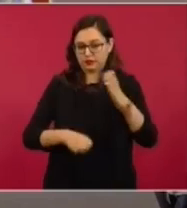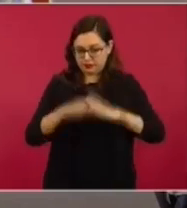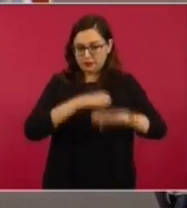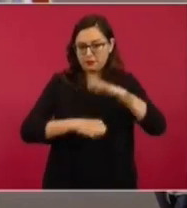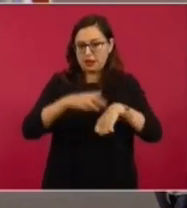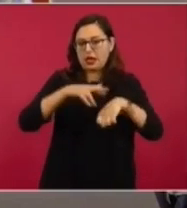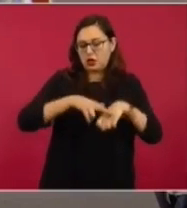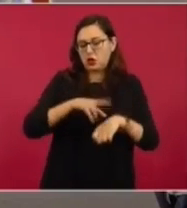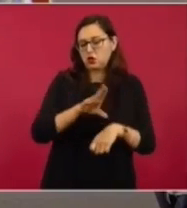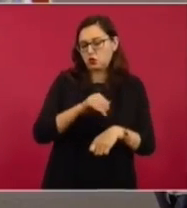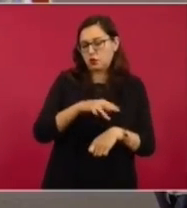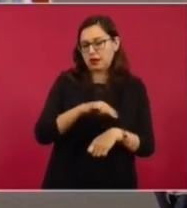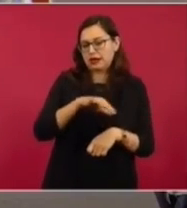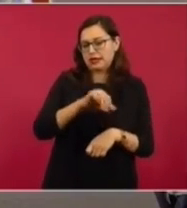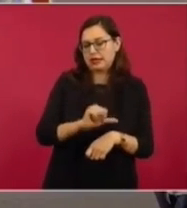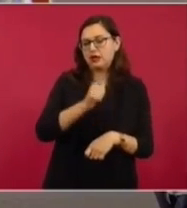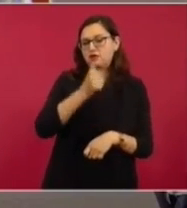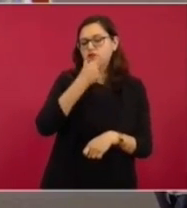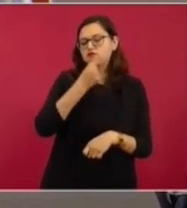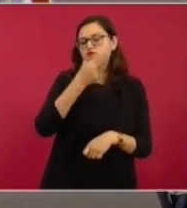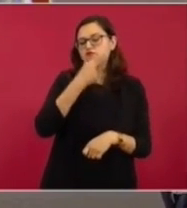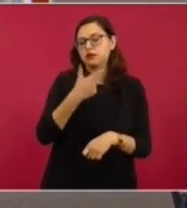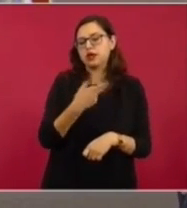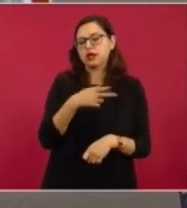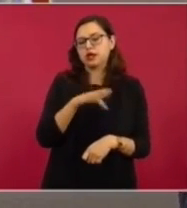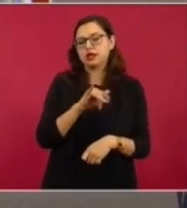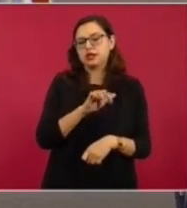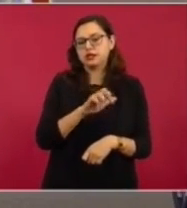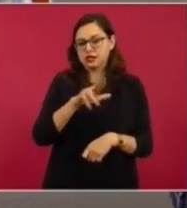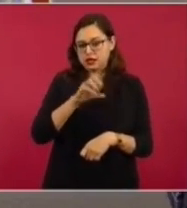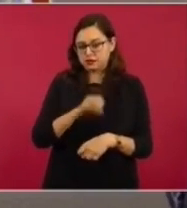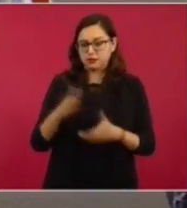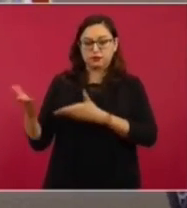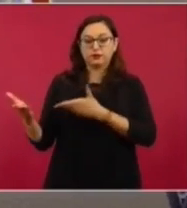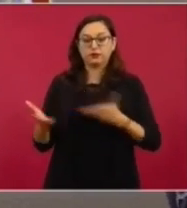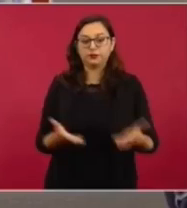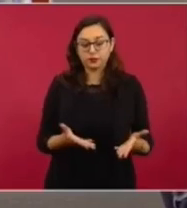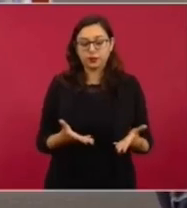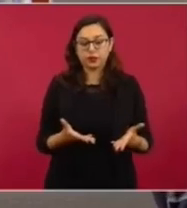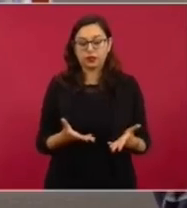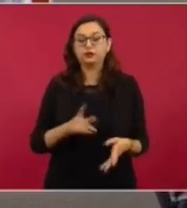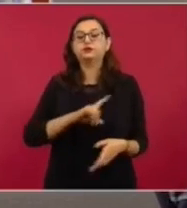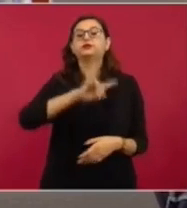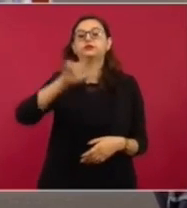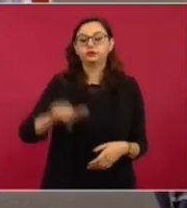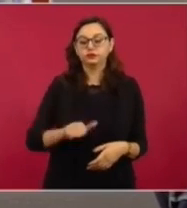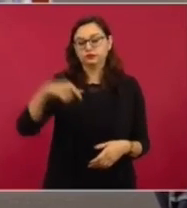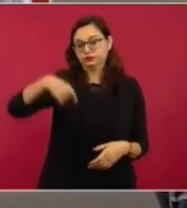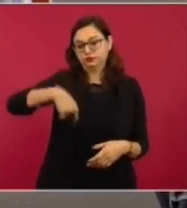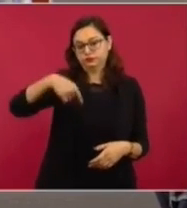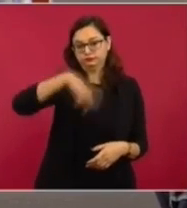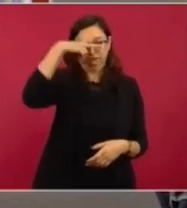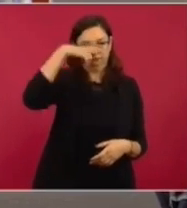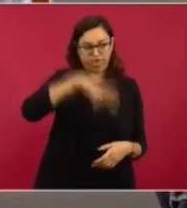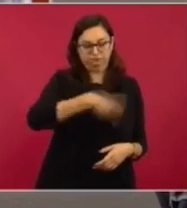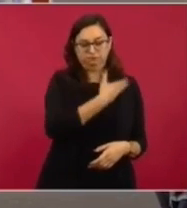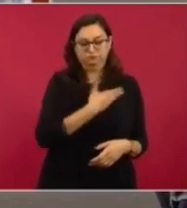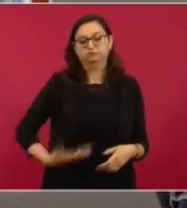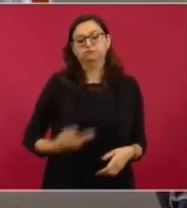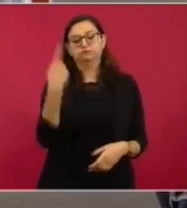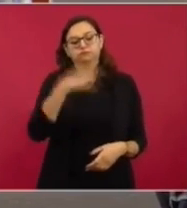Rumanía, Guillermo, lo recibió y el presidente ordenó que un avión de la Fuerza Aérea Mexicana